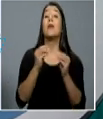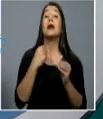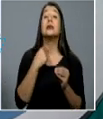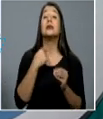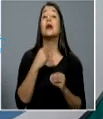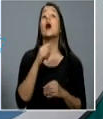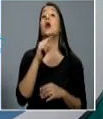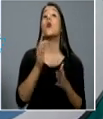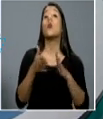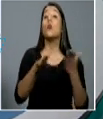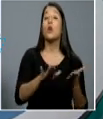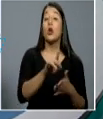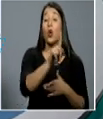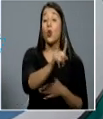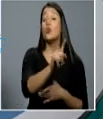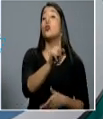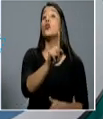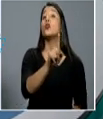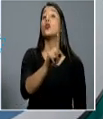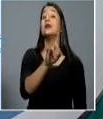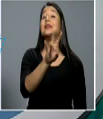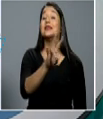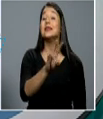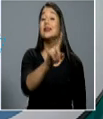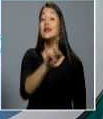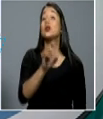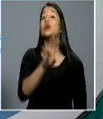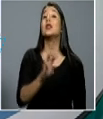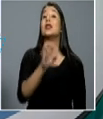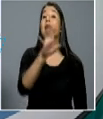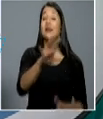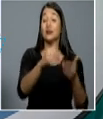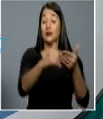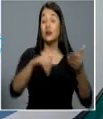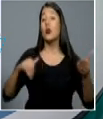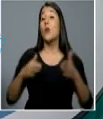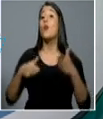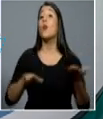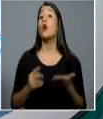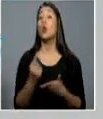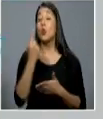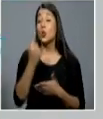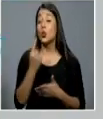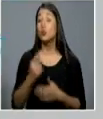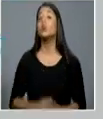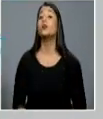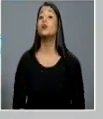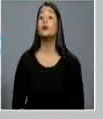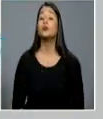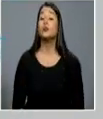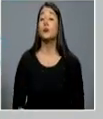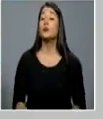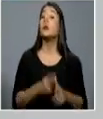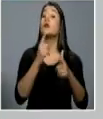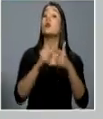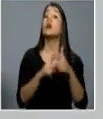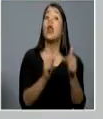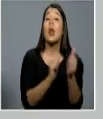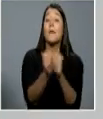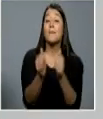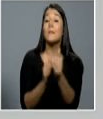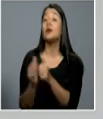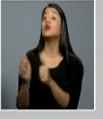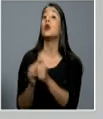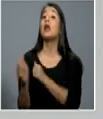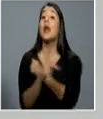muere 8. 1 de cada 175. Entonces es una diferencia abismal. Muy grande. La gran mayoría de estos países